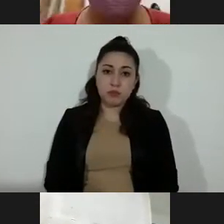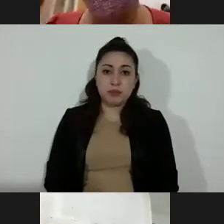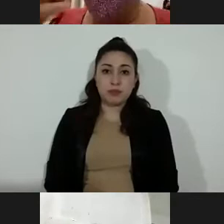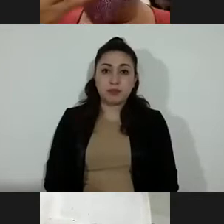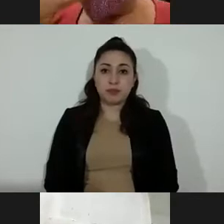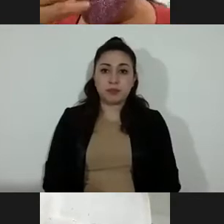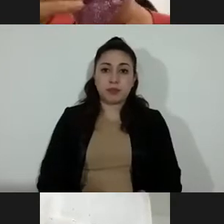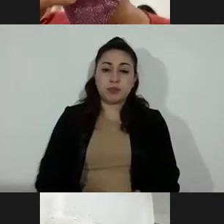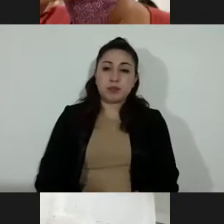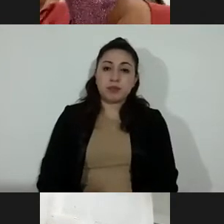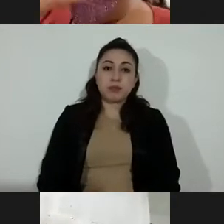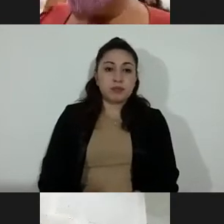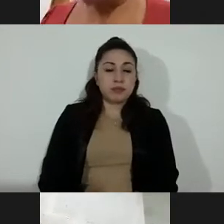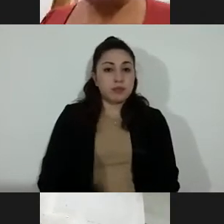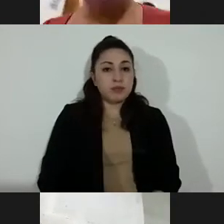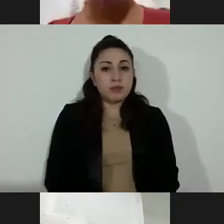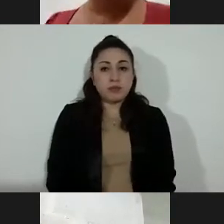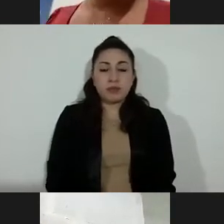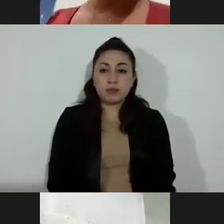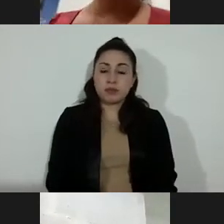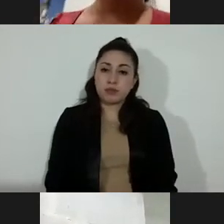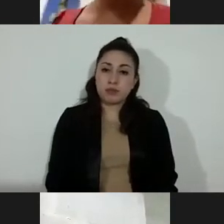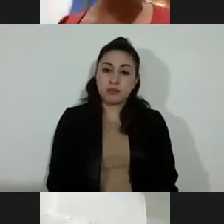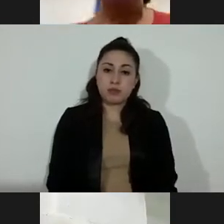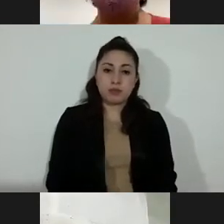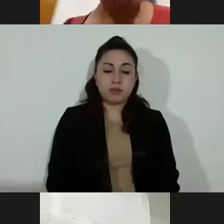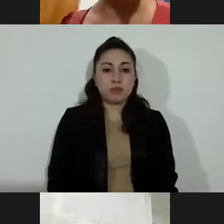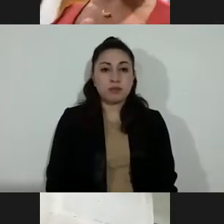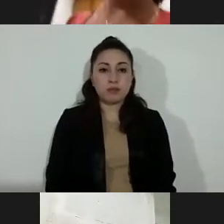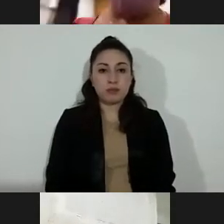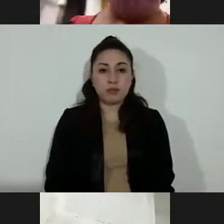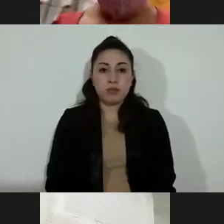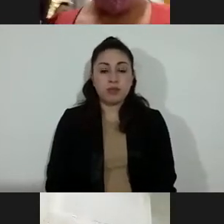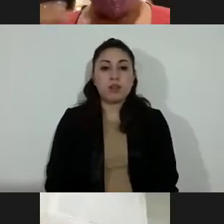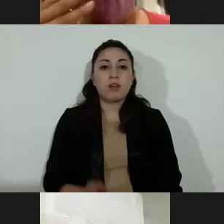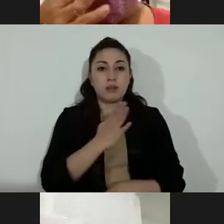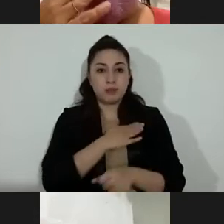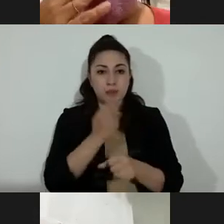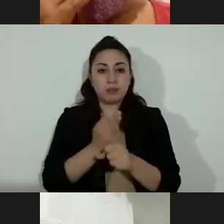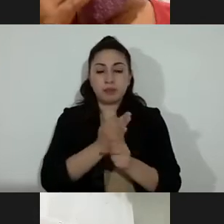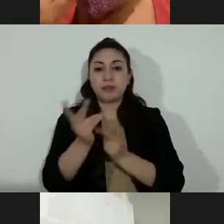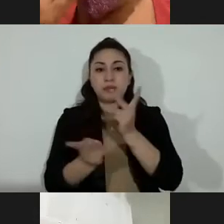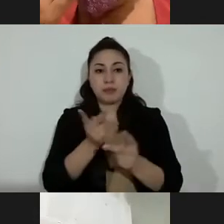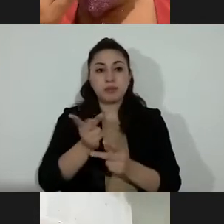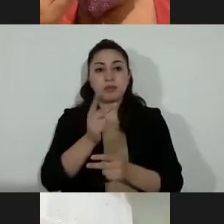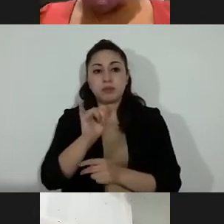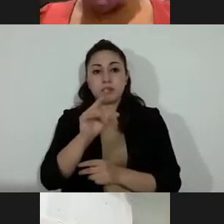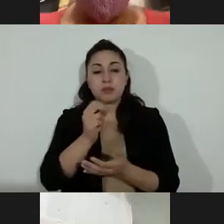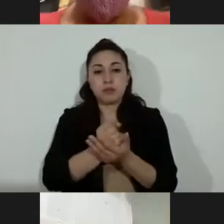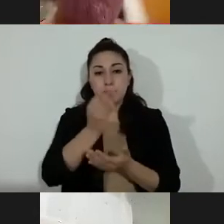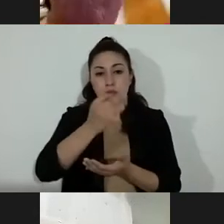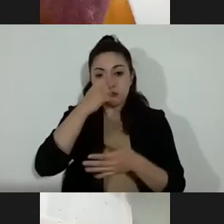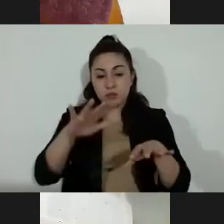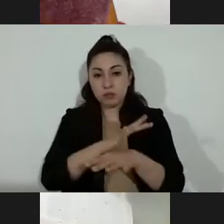Sí. Ok. Entonces empezaremos con la primera, con la de cambio de horario. Le pediría a la